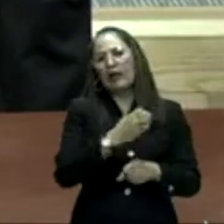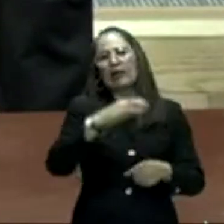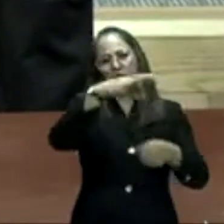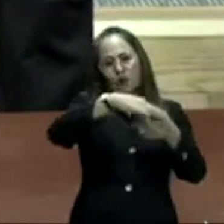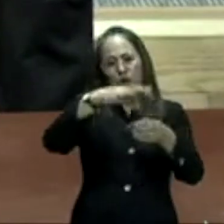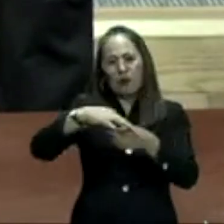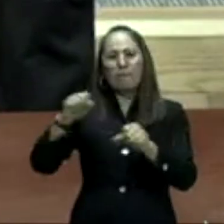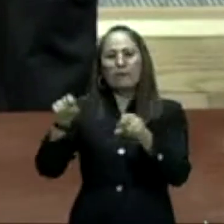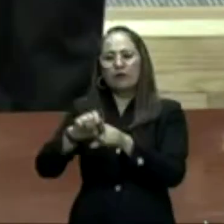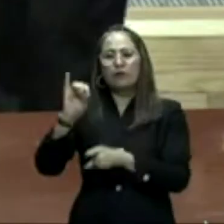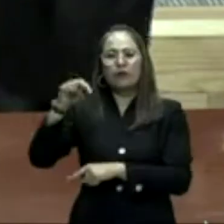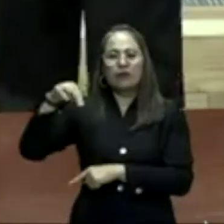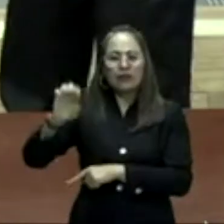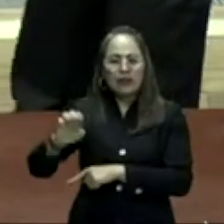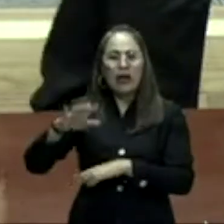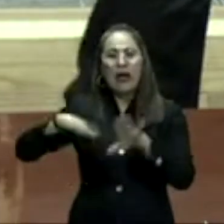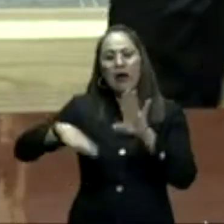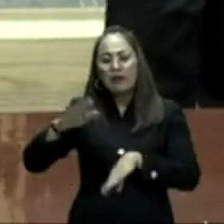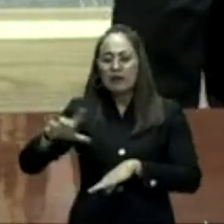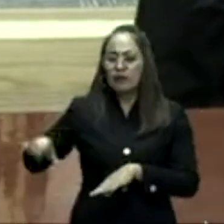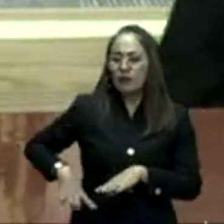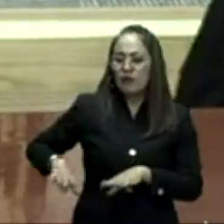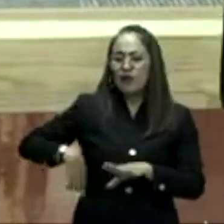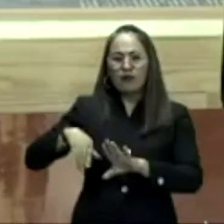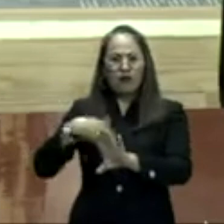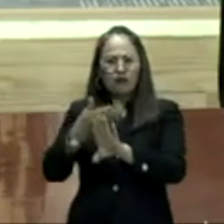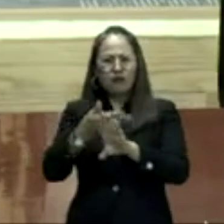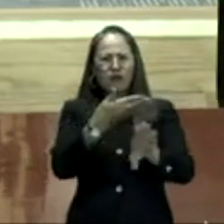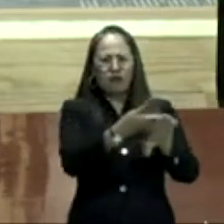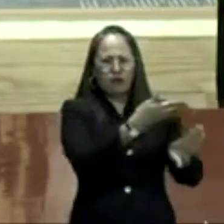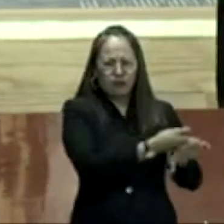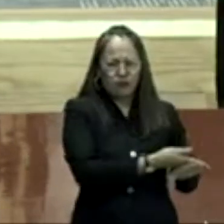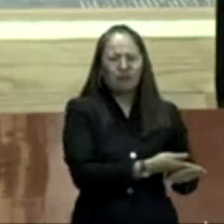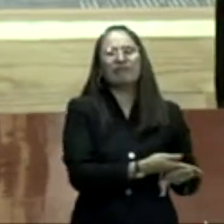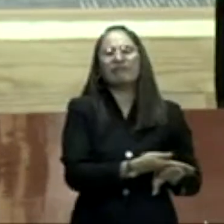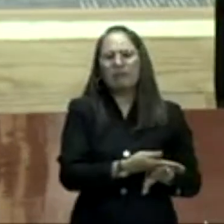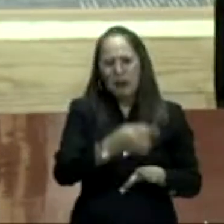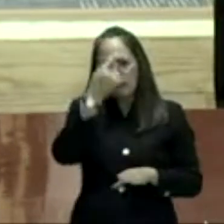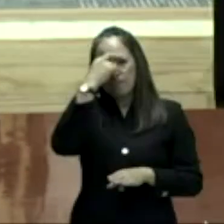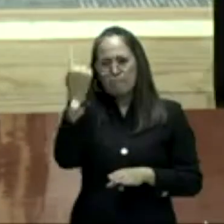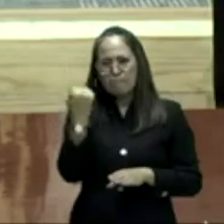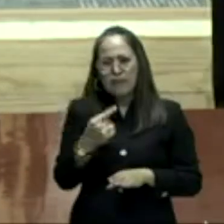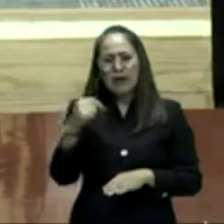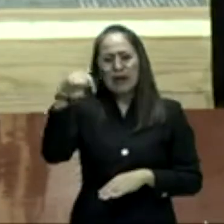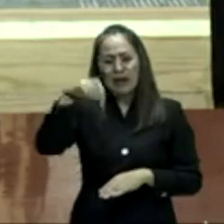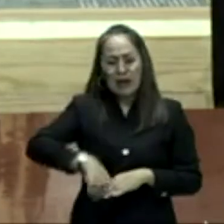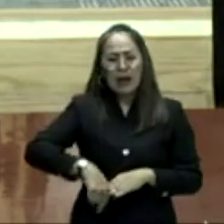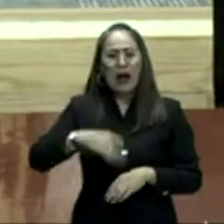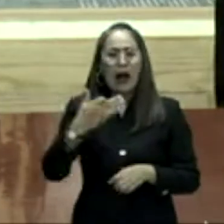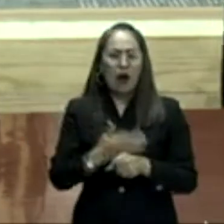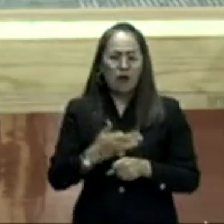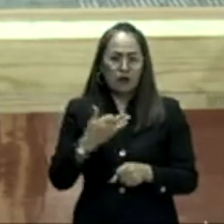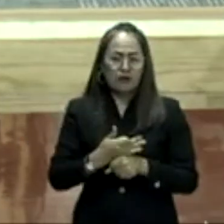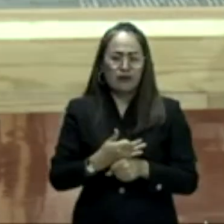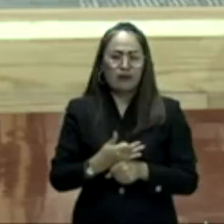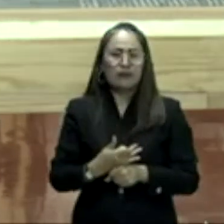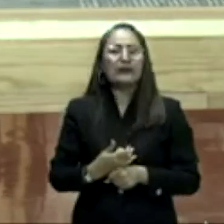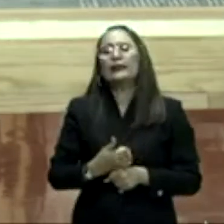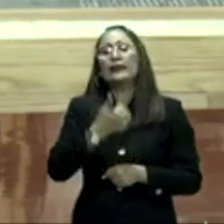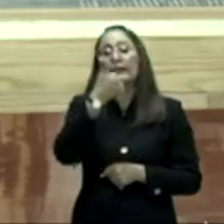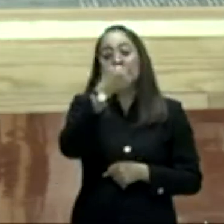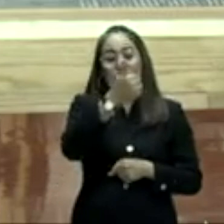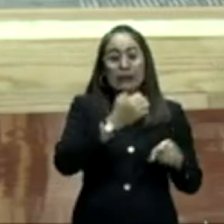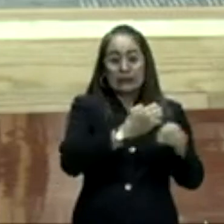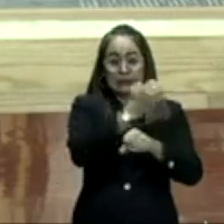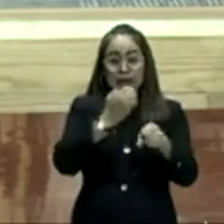Electoral hemos sufrido embates de diversa índole, pero específicamente para la celebración de estas elecciones atravesamos por